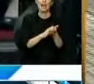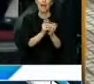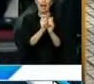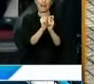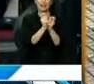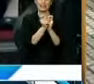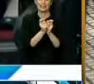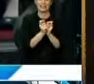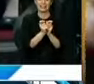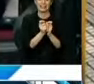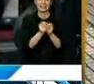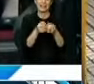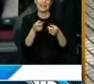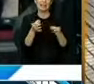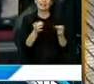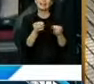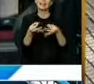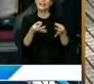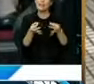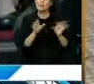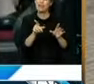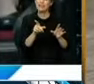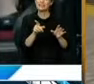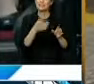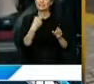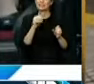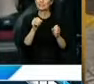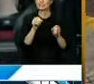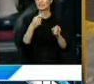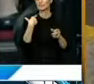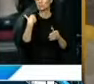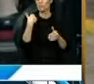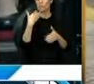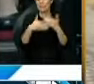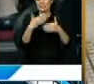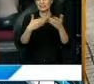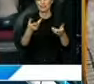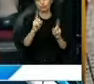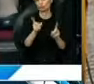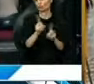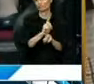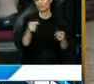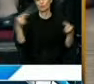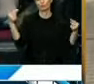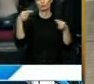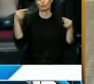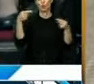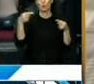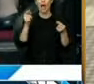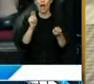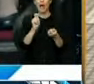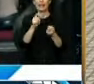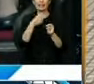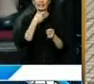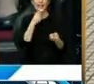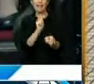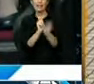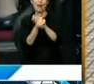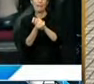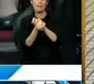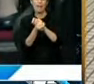Congreso la prefectura la gendarmería y efectivos de la policía de la ciudad que están a cargo de lo que es eh los alrededores del